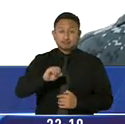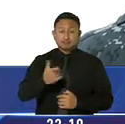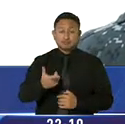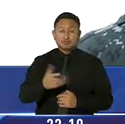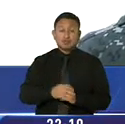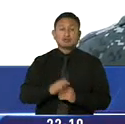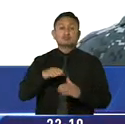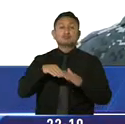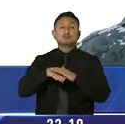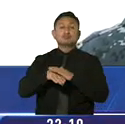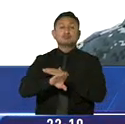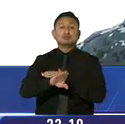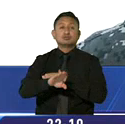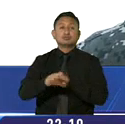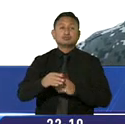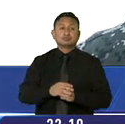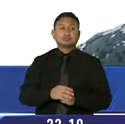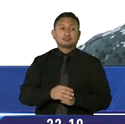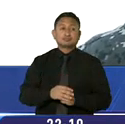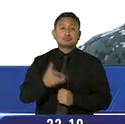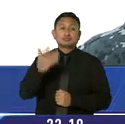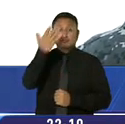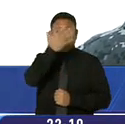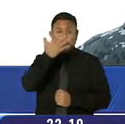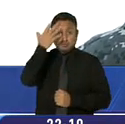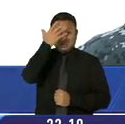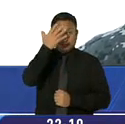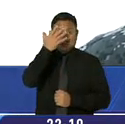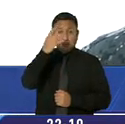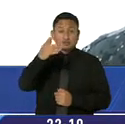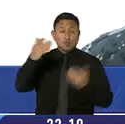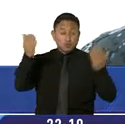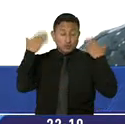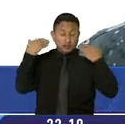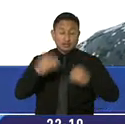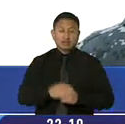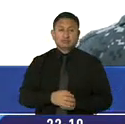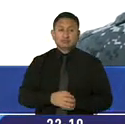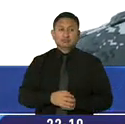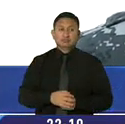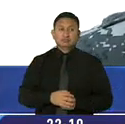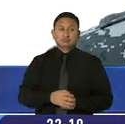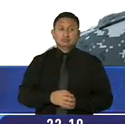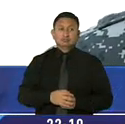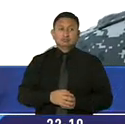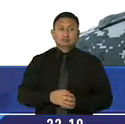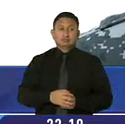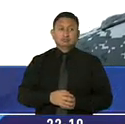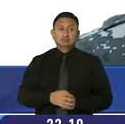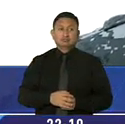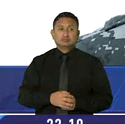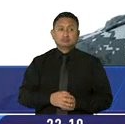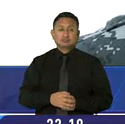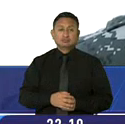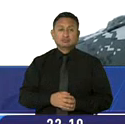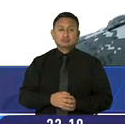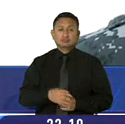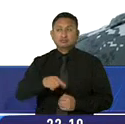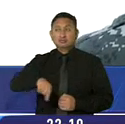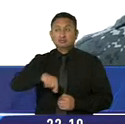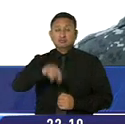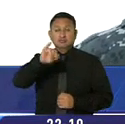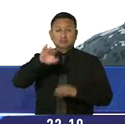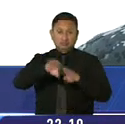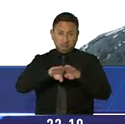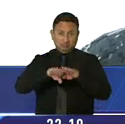las ciudades Esmeraldas, en la ciudad de Guayaquil. Y lo que los encontró en Pimampiro iba a ser